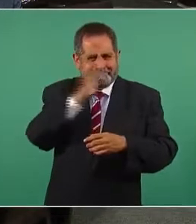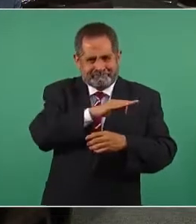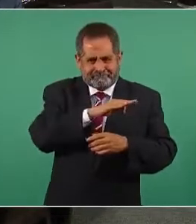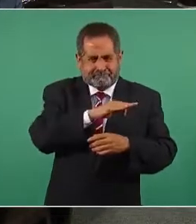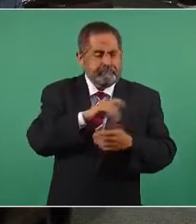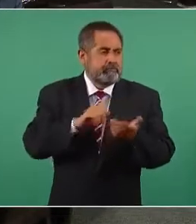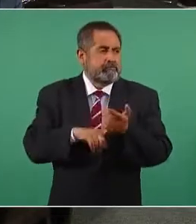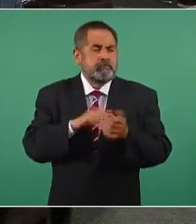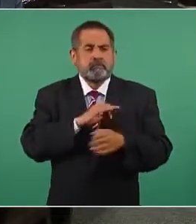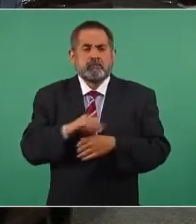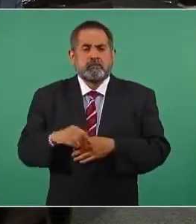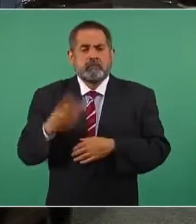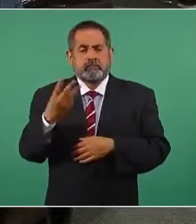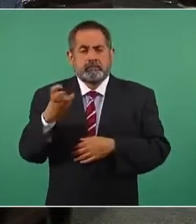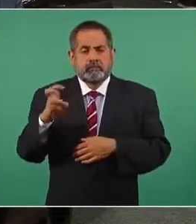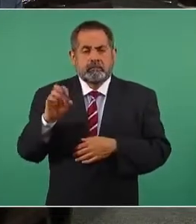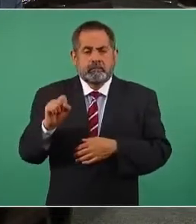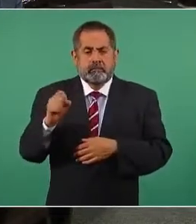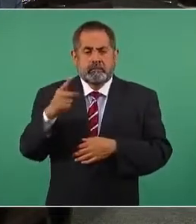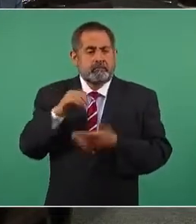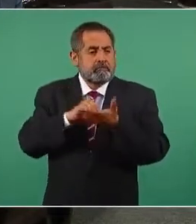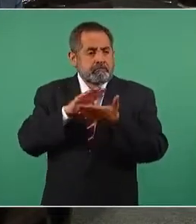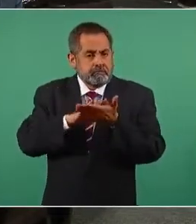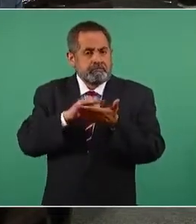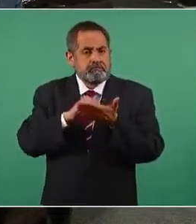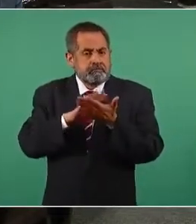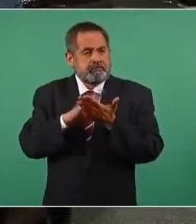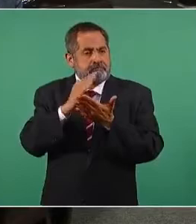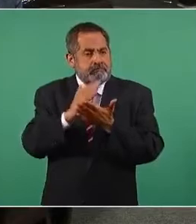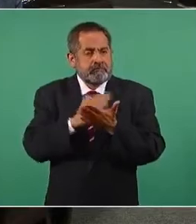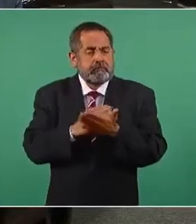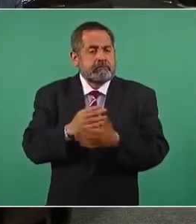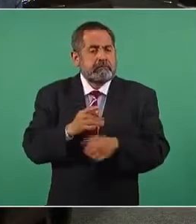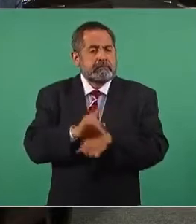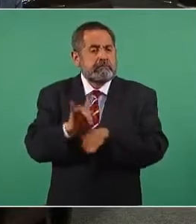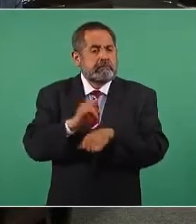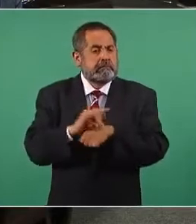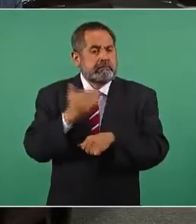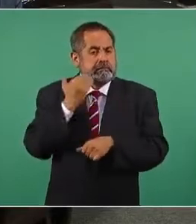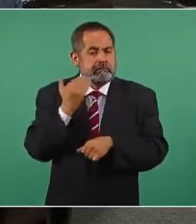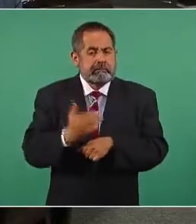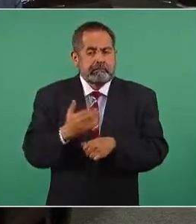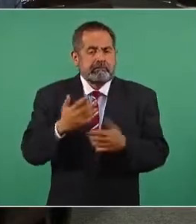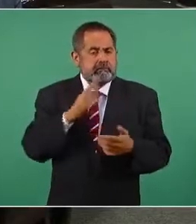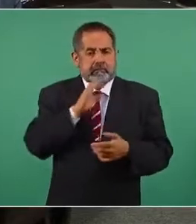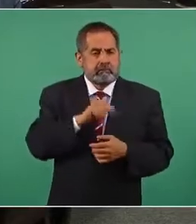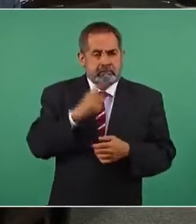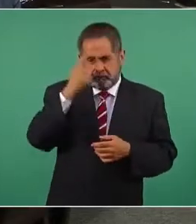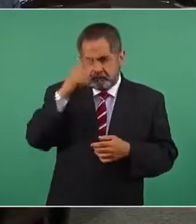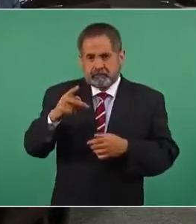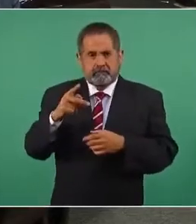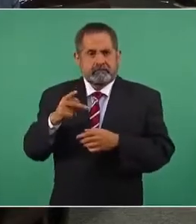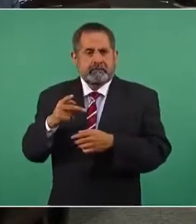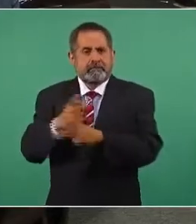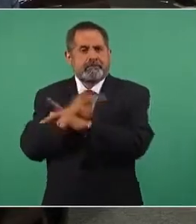un total de 361 citas agendadas con irregularidades para sacar pasaporte nada más en Nuevo